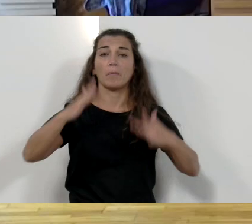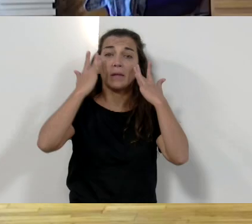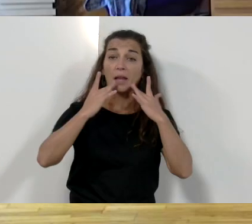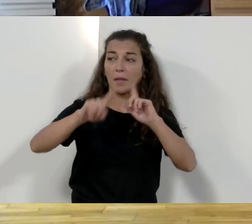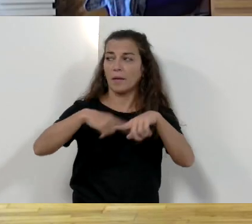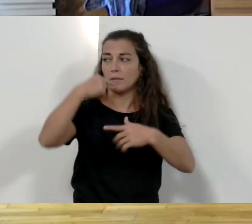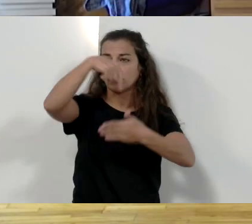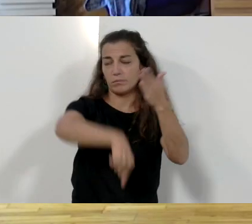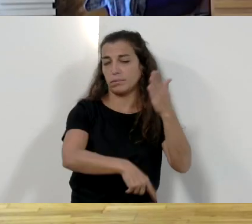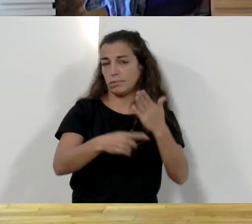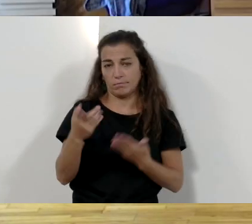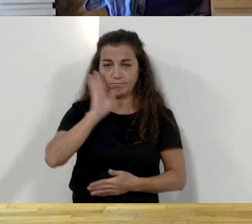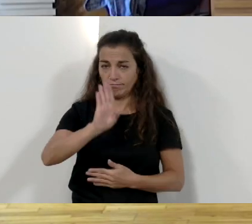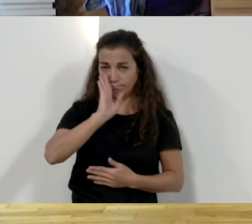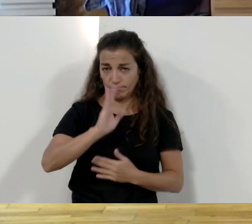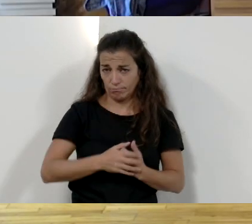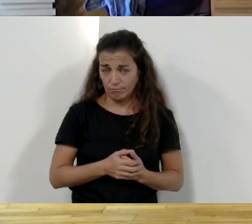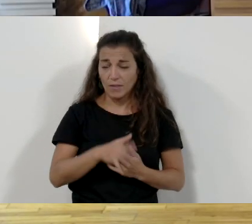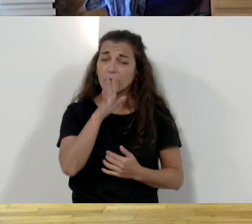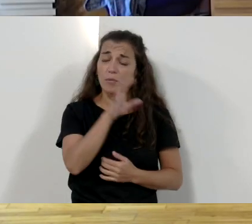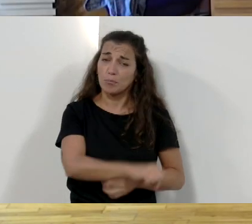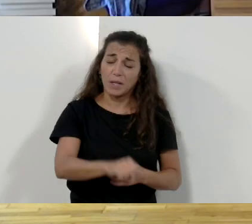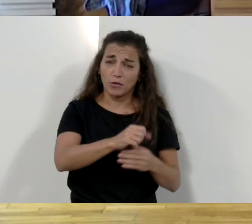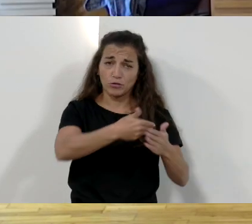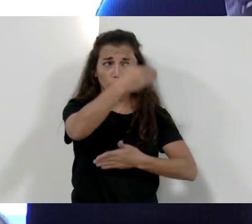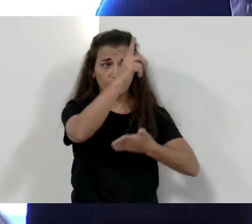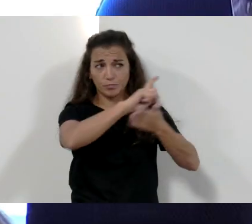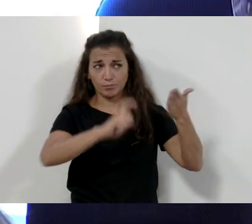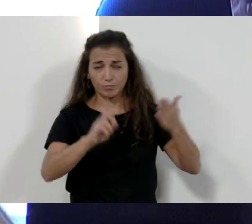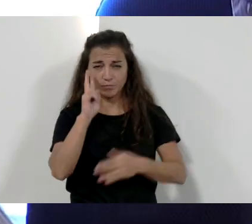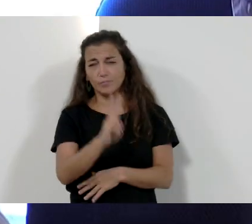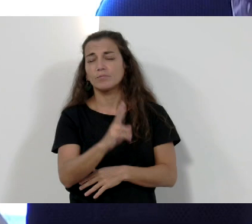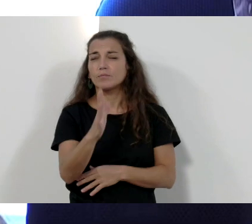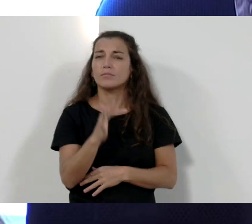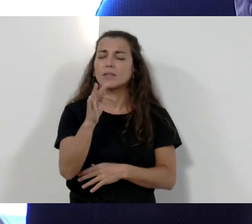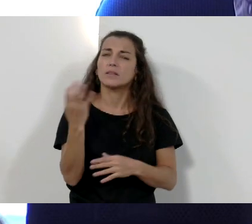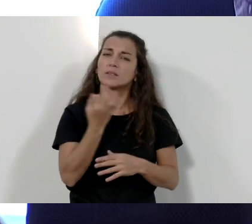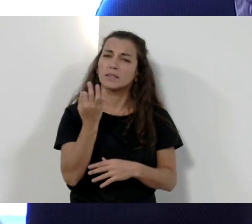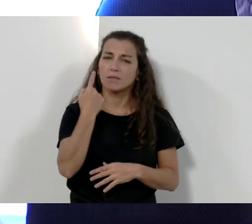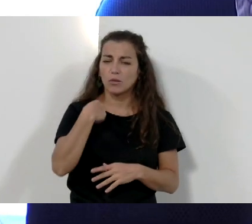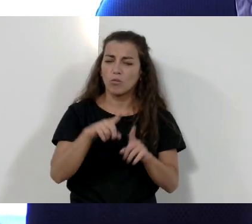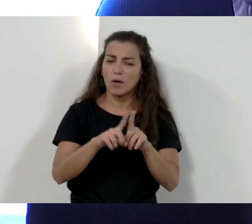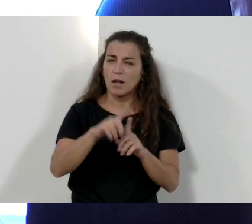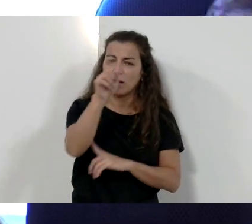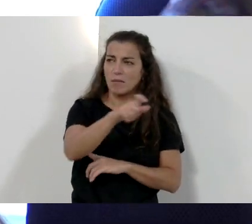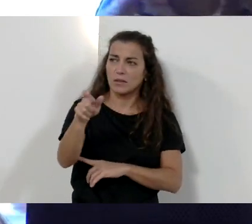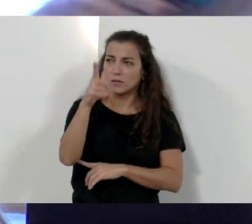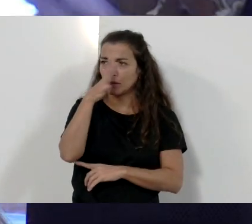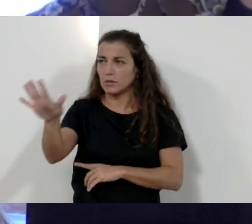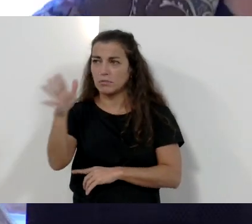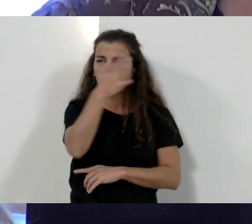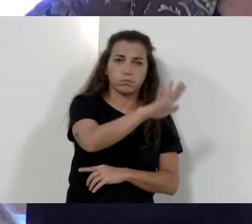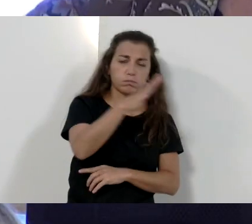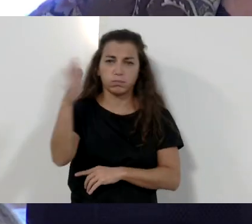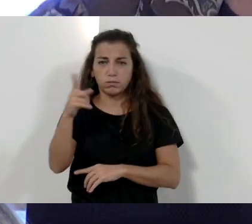problema es de la acera y que tenemos que denunciarnos unos a otros, ver lo que hacemos. La delación, una cosa que es muy